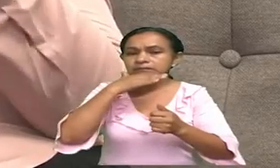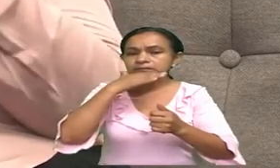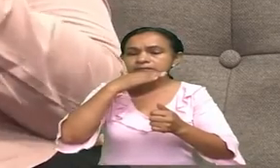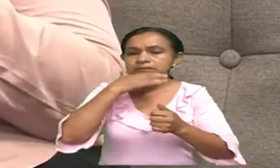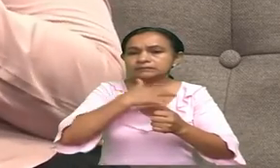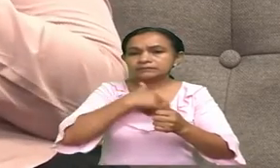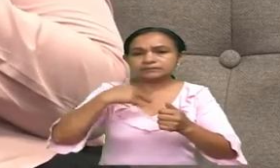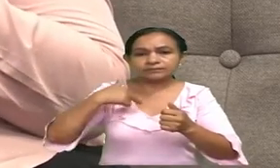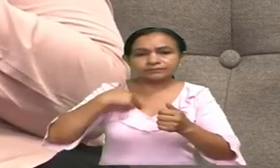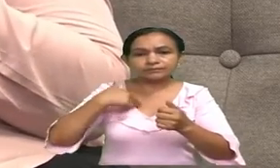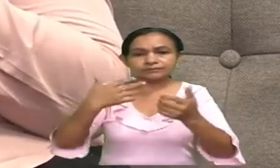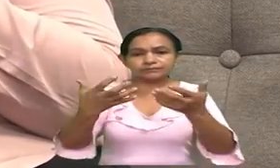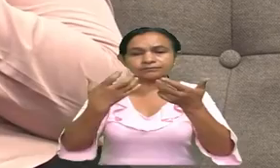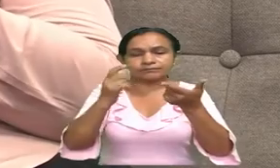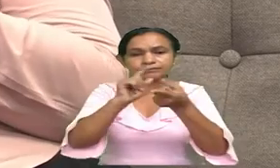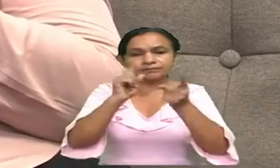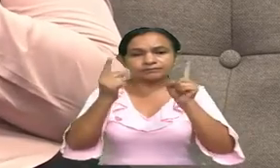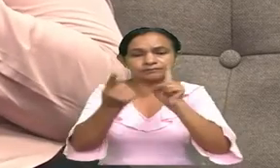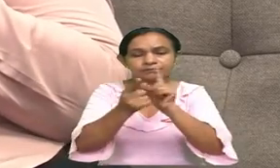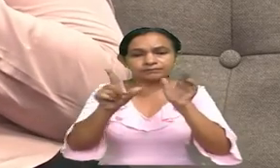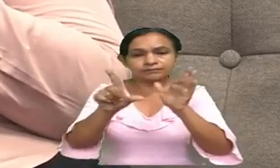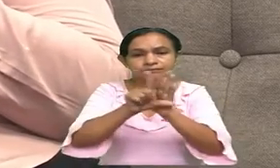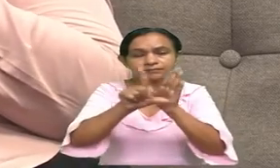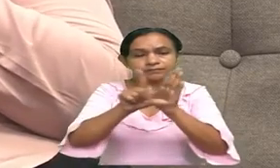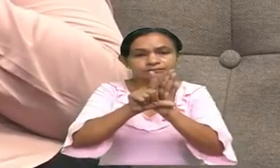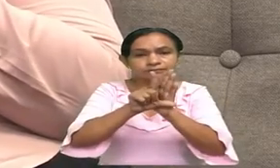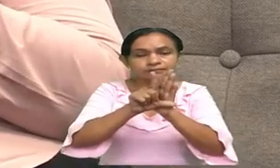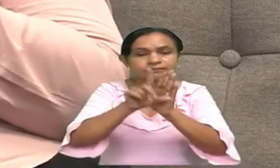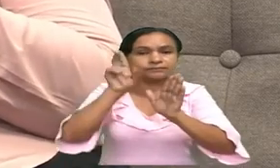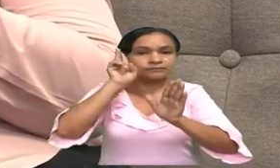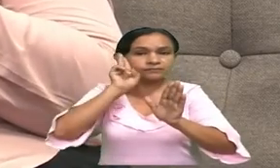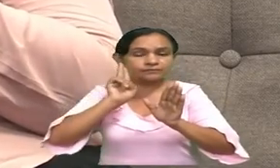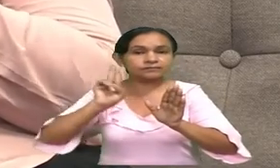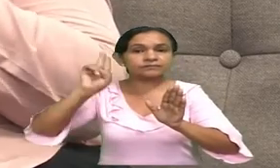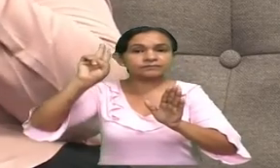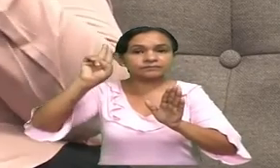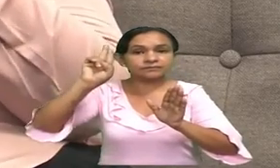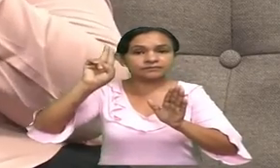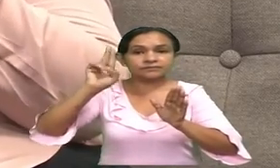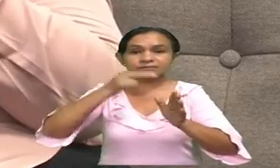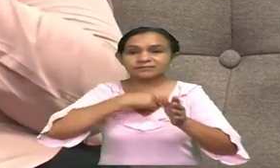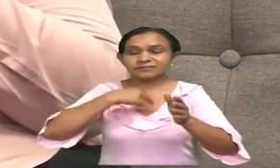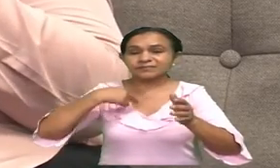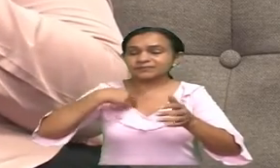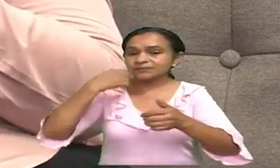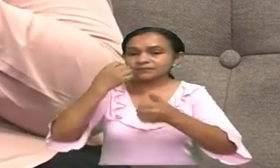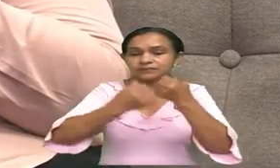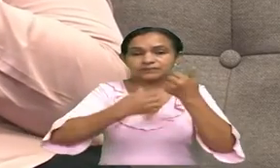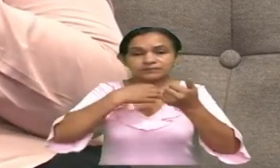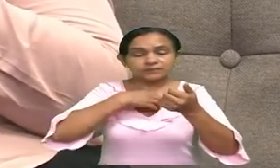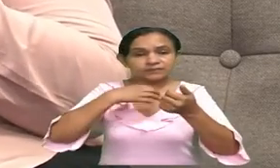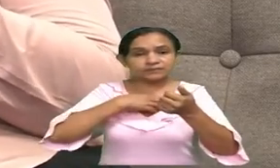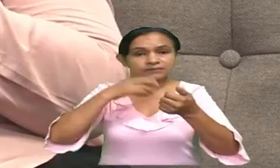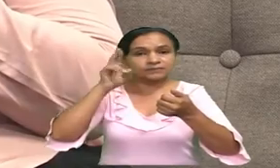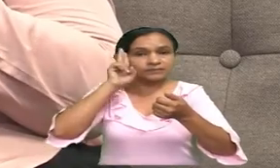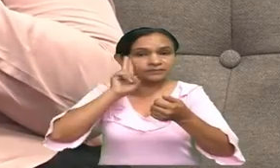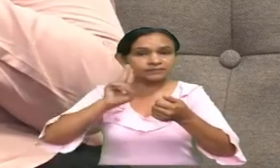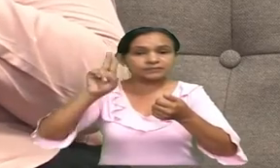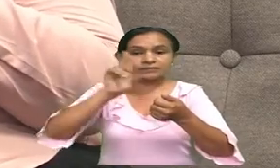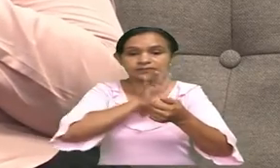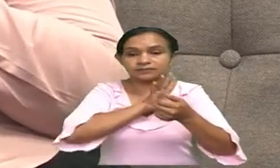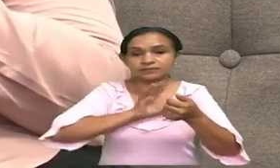se ha propuesto una reforma a la Ley General de Universitaria, que eso agrede la autonomía universitaria.